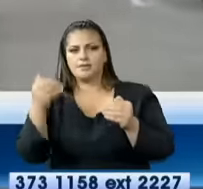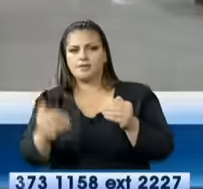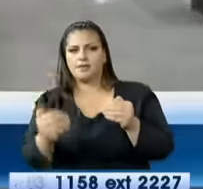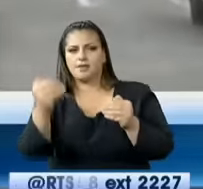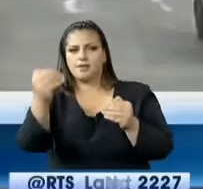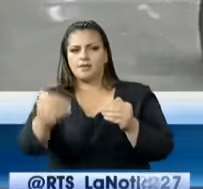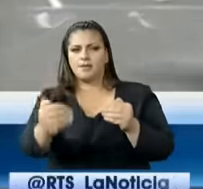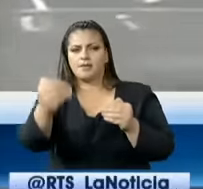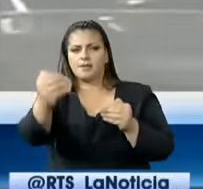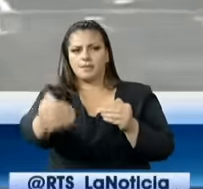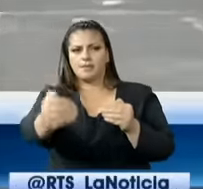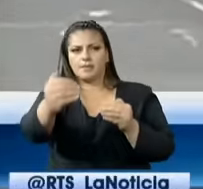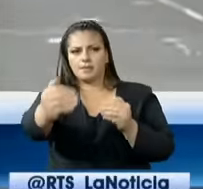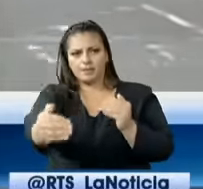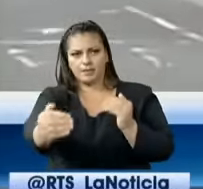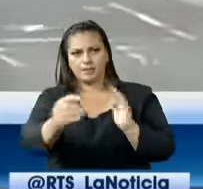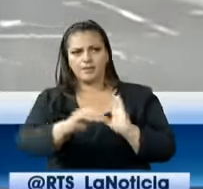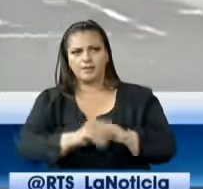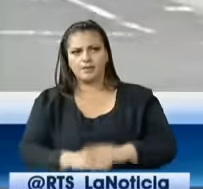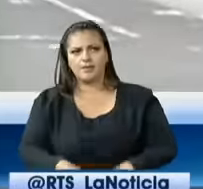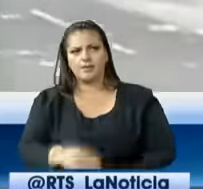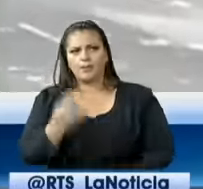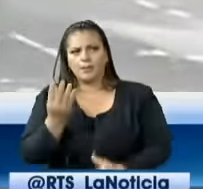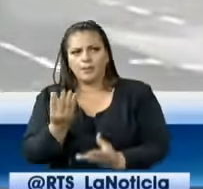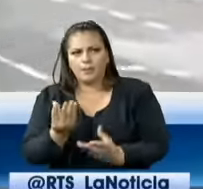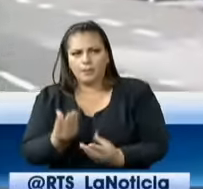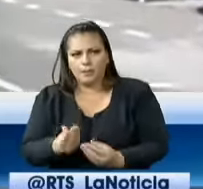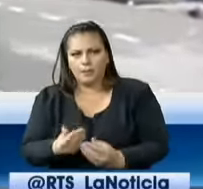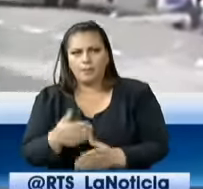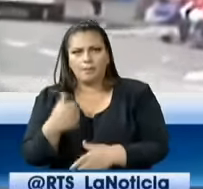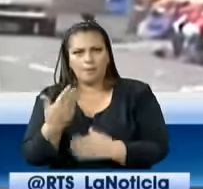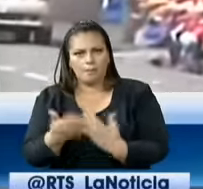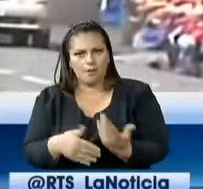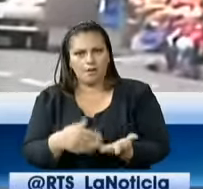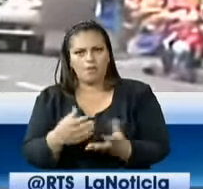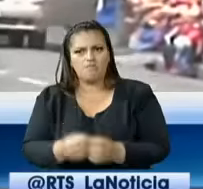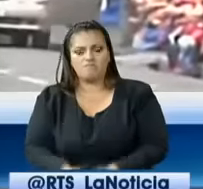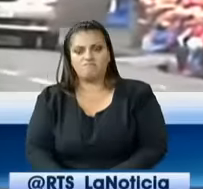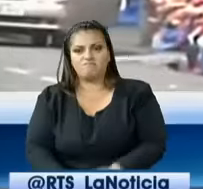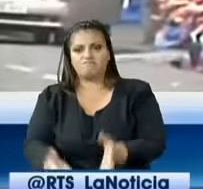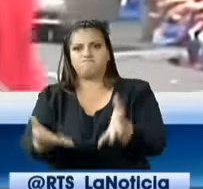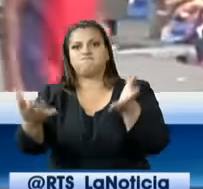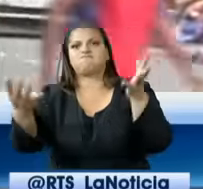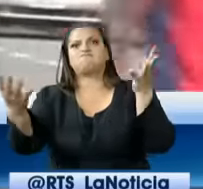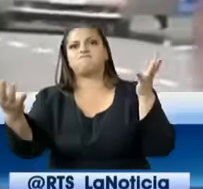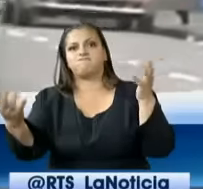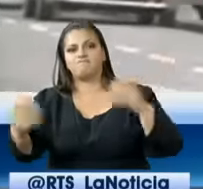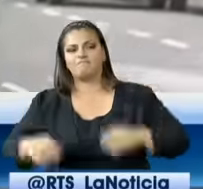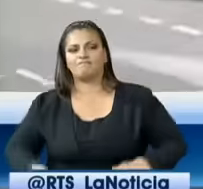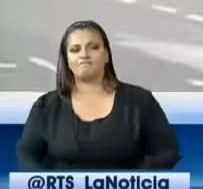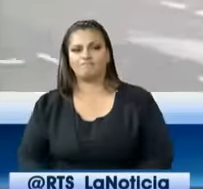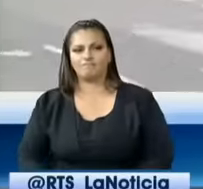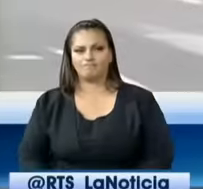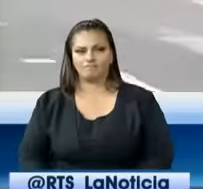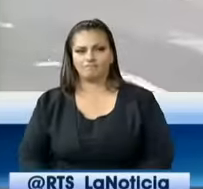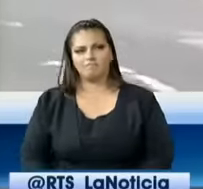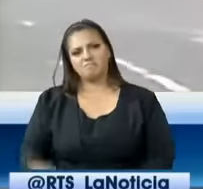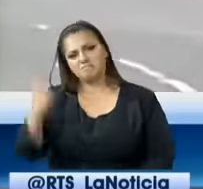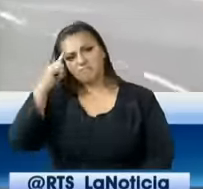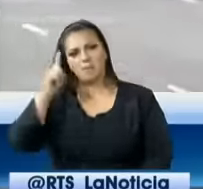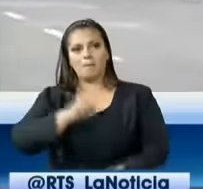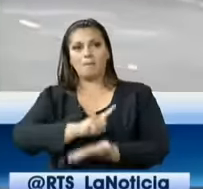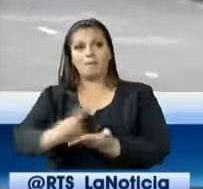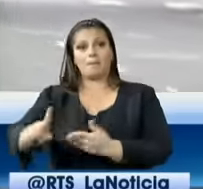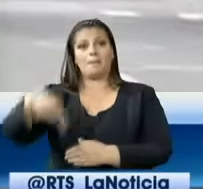como tradicionalmente es, que es por la última semana ya todito se llena. Ah, ya, es por el día, todavía no. Me imagino que la semana que viene, que vamos